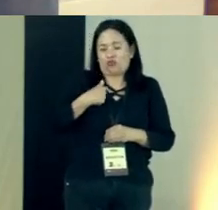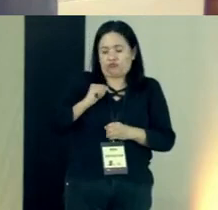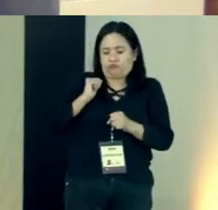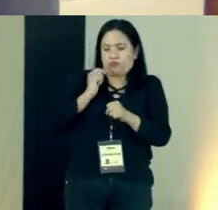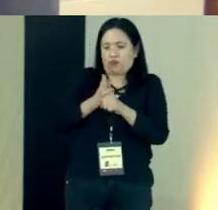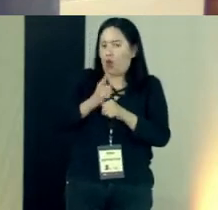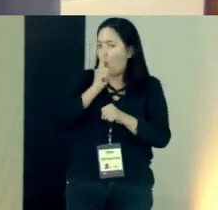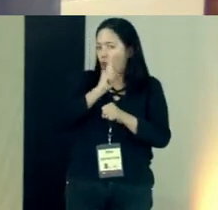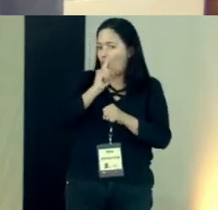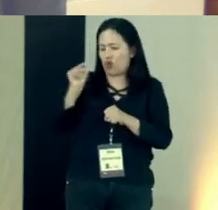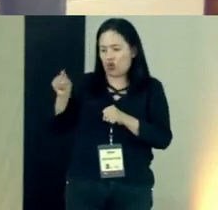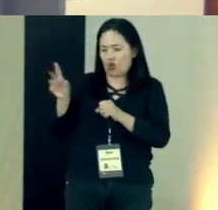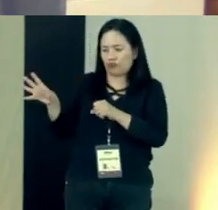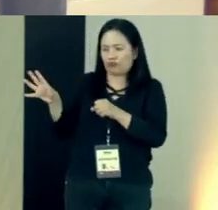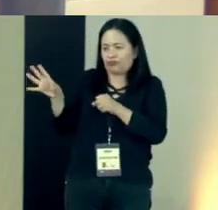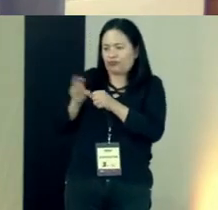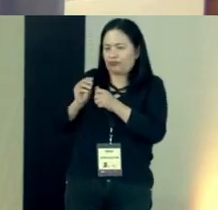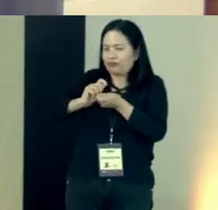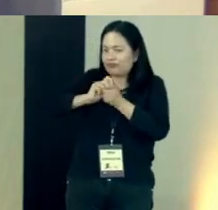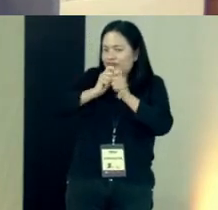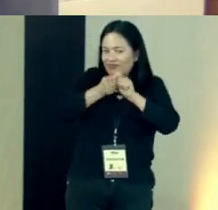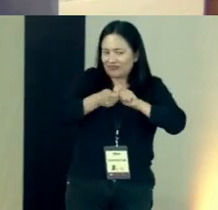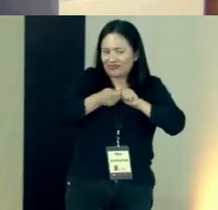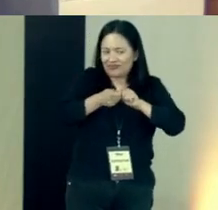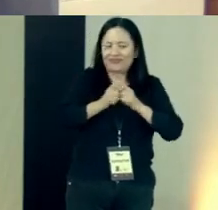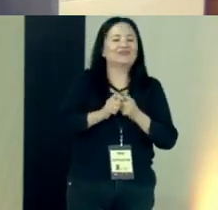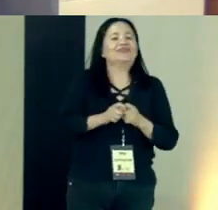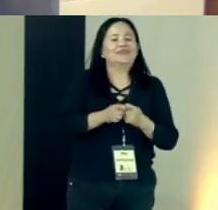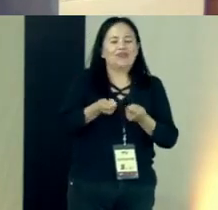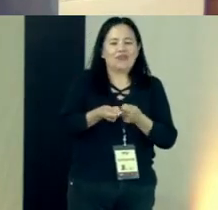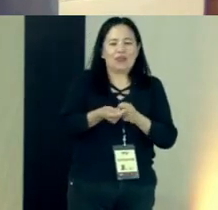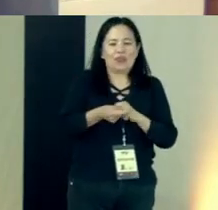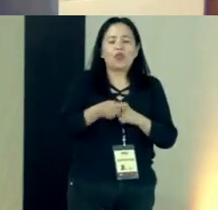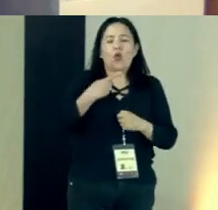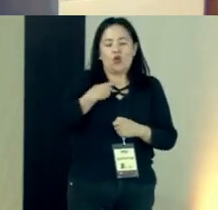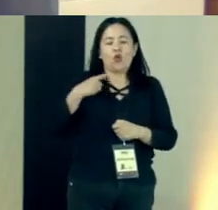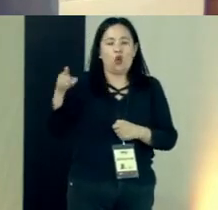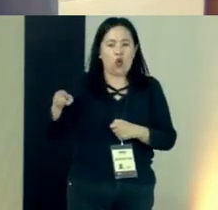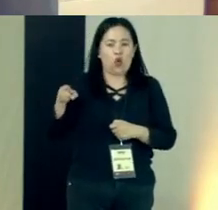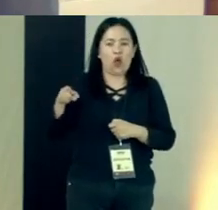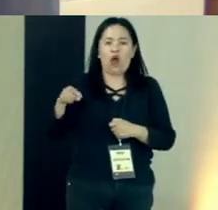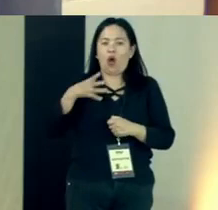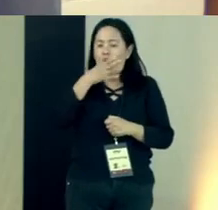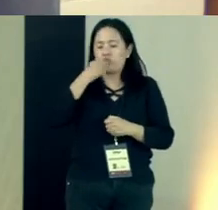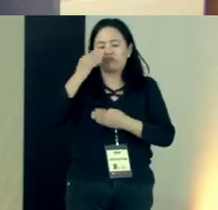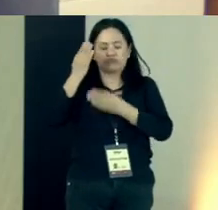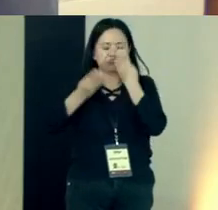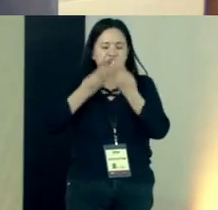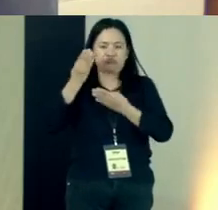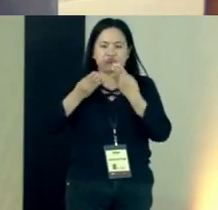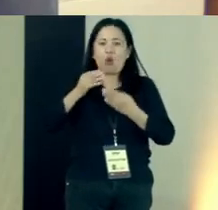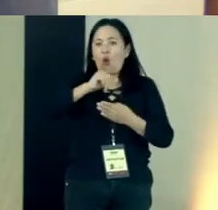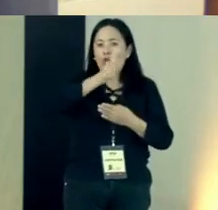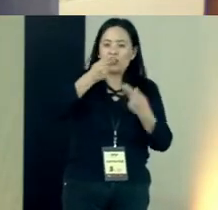que es la obra de muchos estudiosos, es uno de los autores brasileños más estudiados